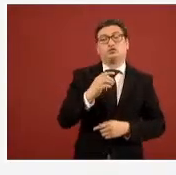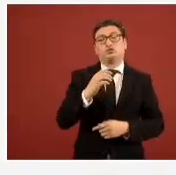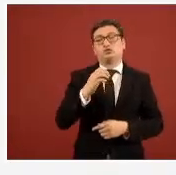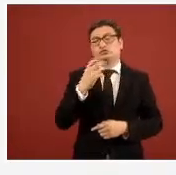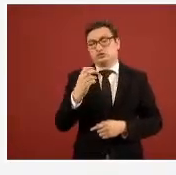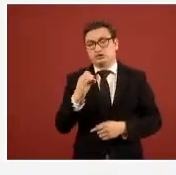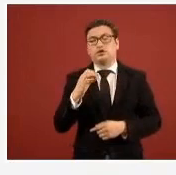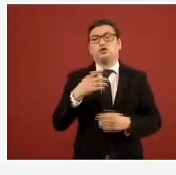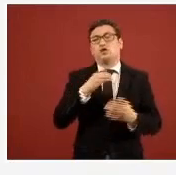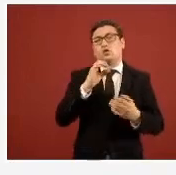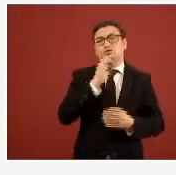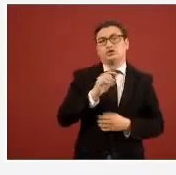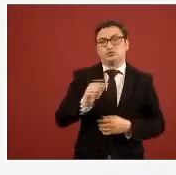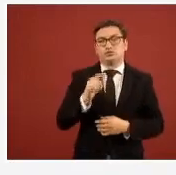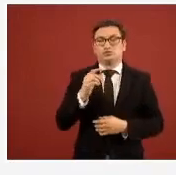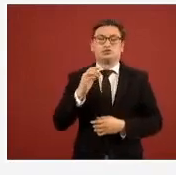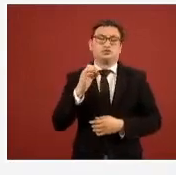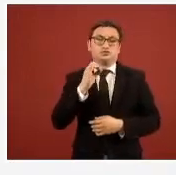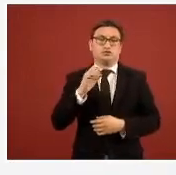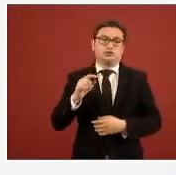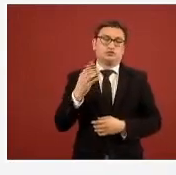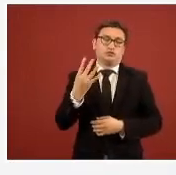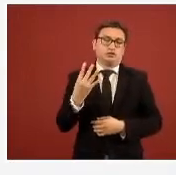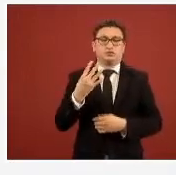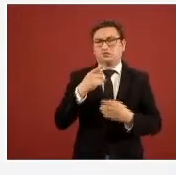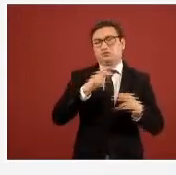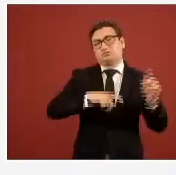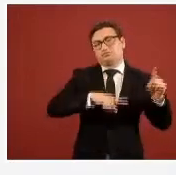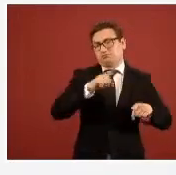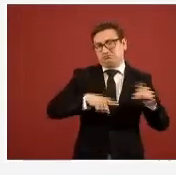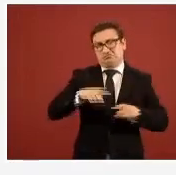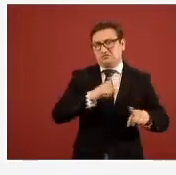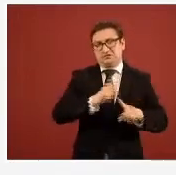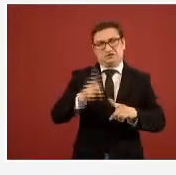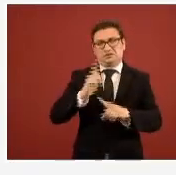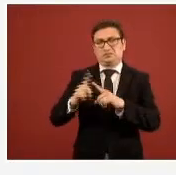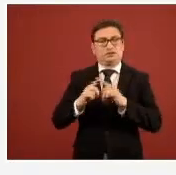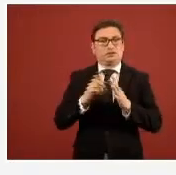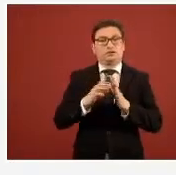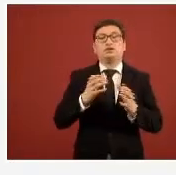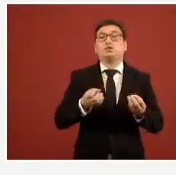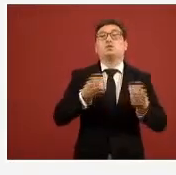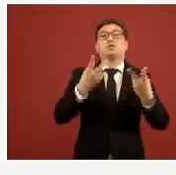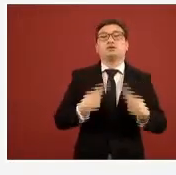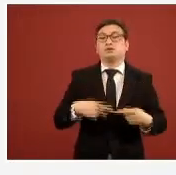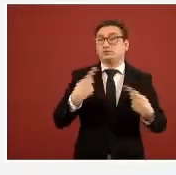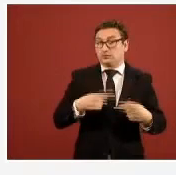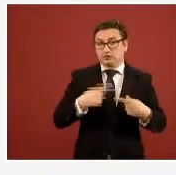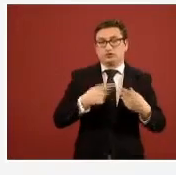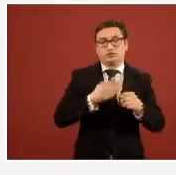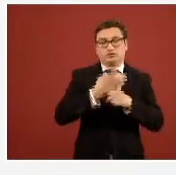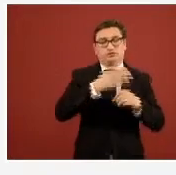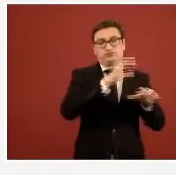un 0.04, y lógicamente esto depende, como decíamos, de la cantidad de personas que viven